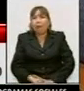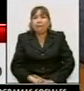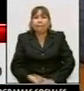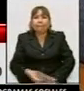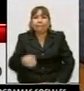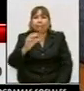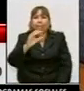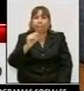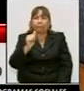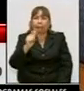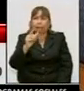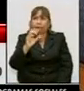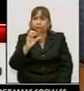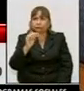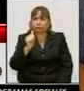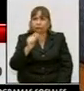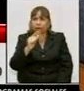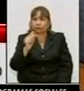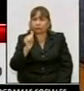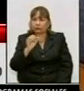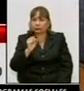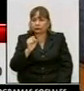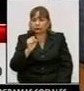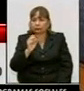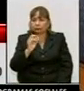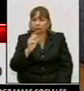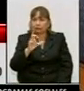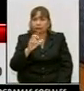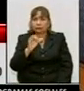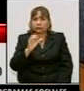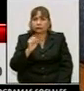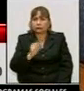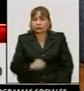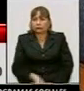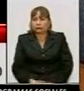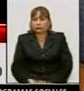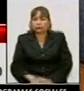Solís Galloso? Solís era el jefe de logística